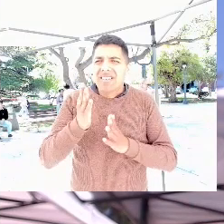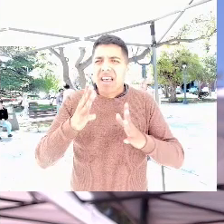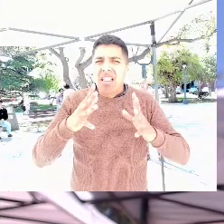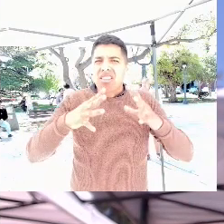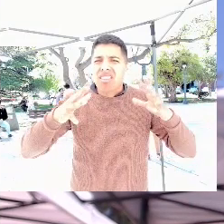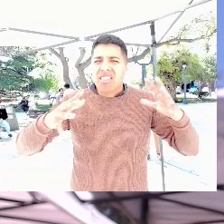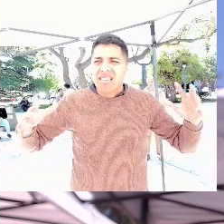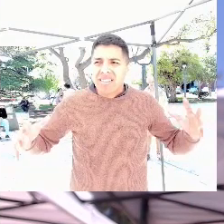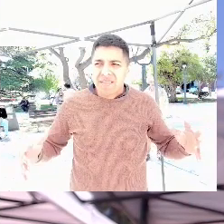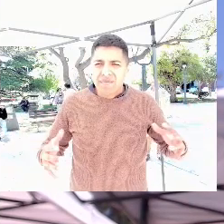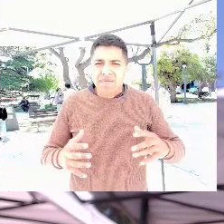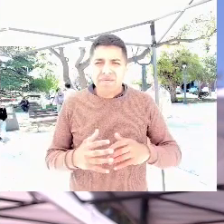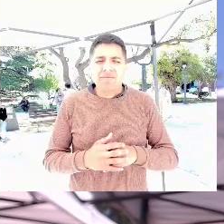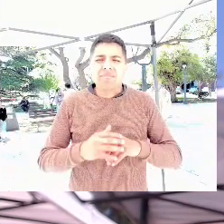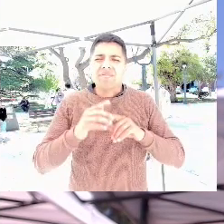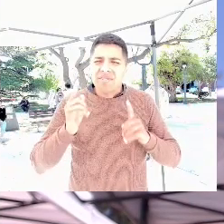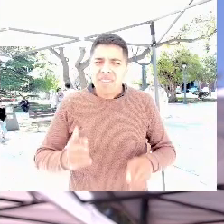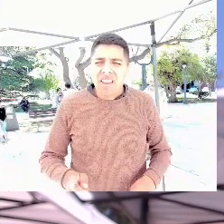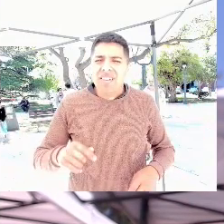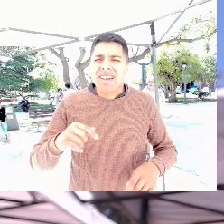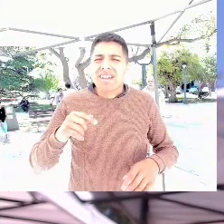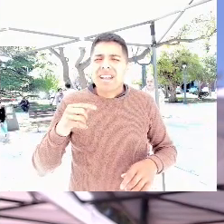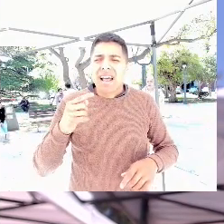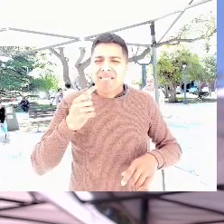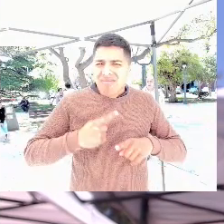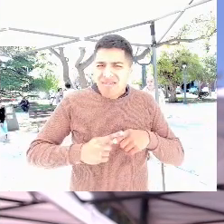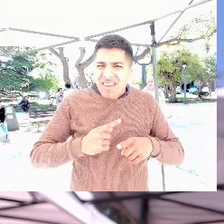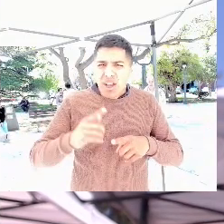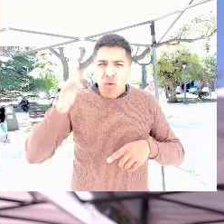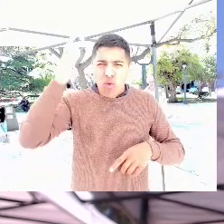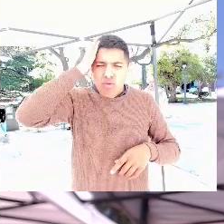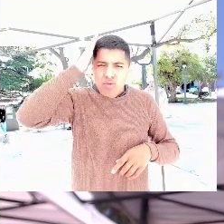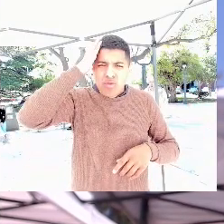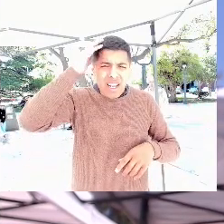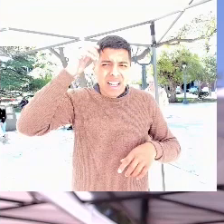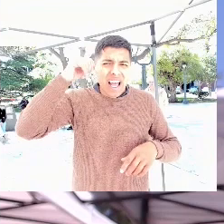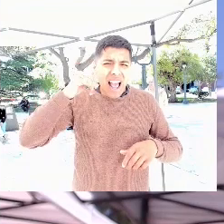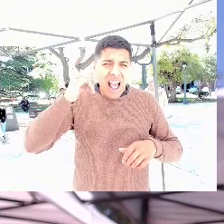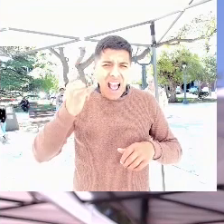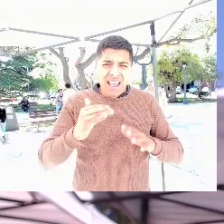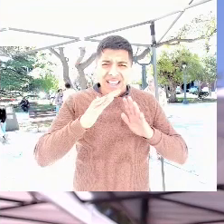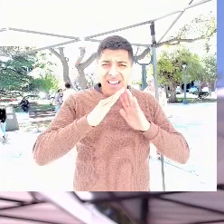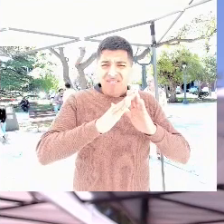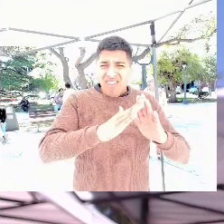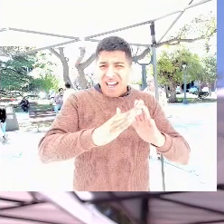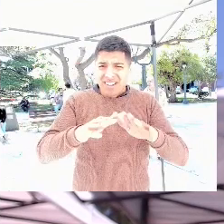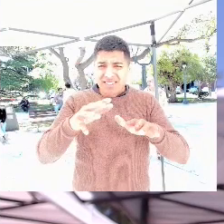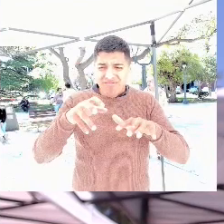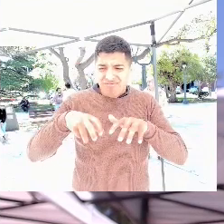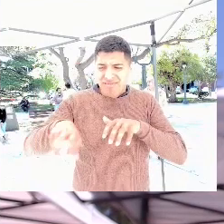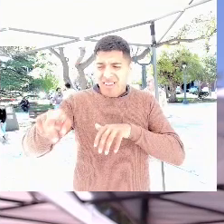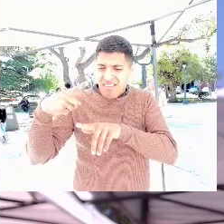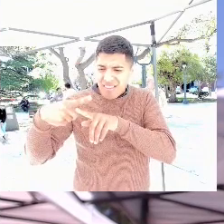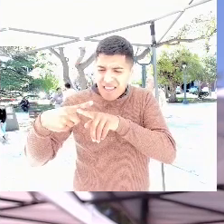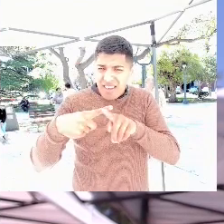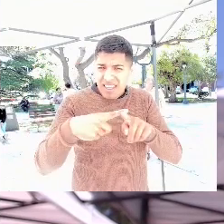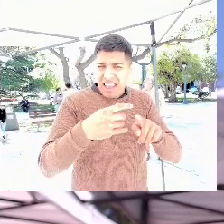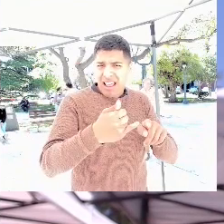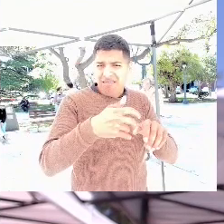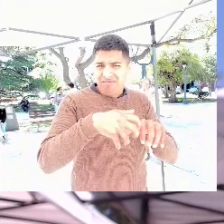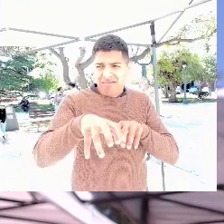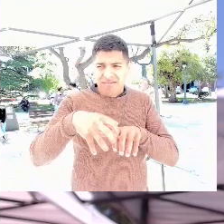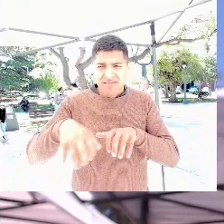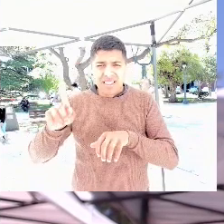incrementando. Las actividades culturales llegan a los barrios, a cada punto de nuestro departamento,